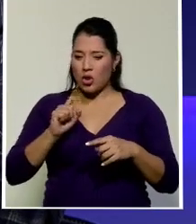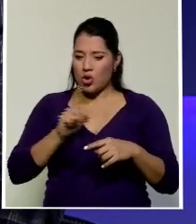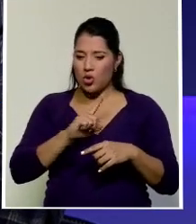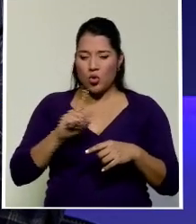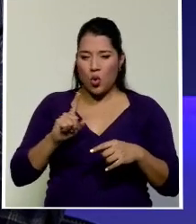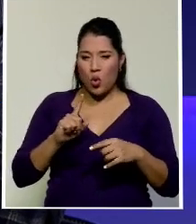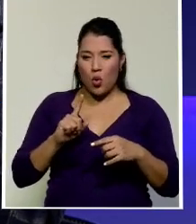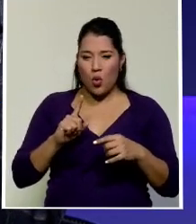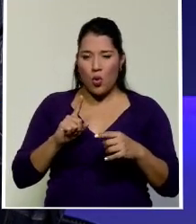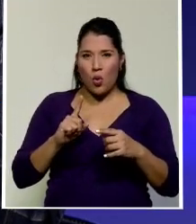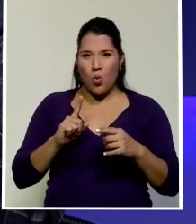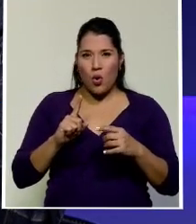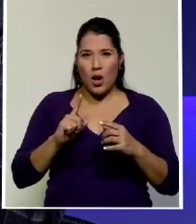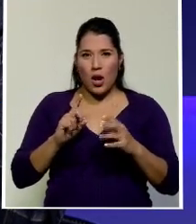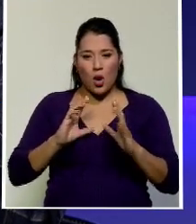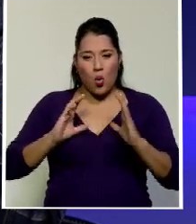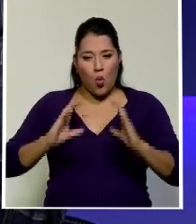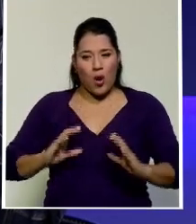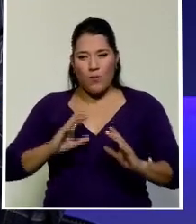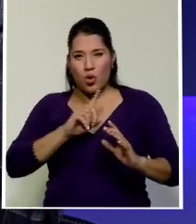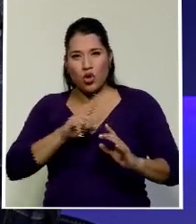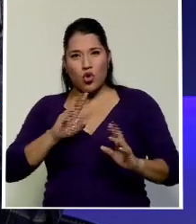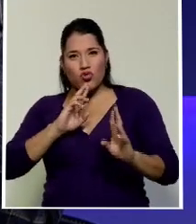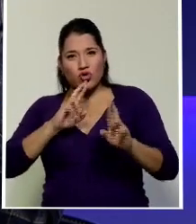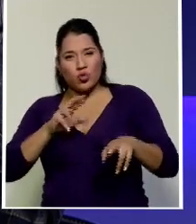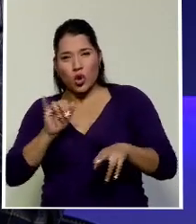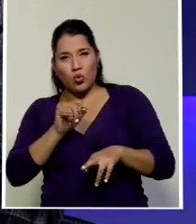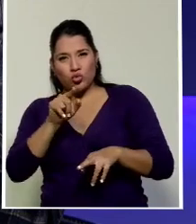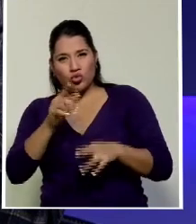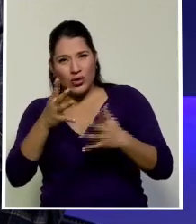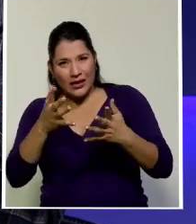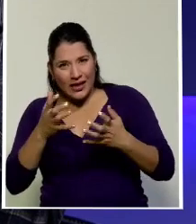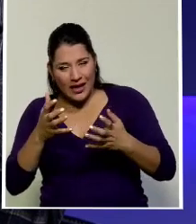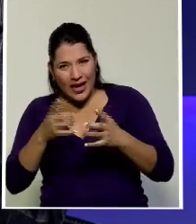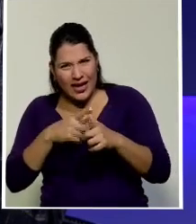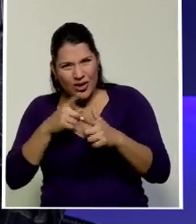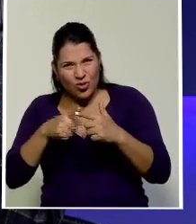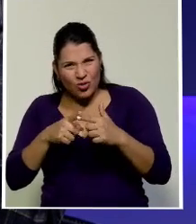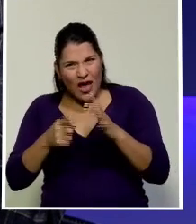diferentes momentos, ahí te vas dando cuenta que estás creciendo, estás envejeciendo además.